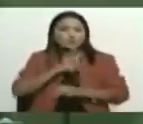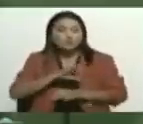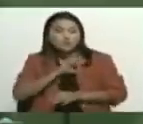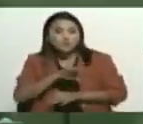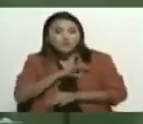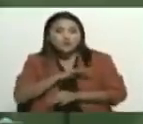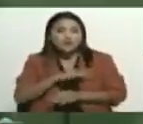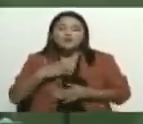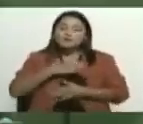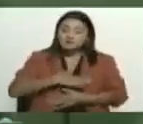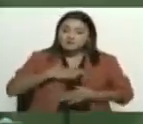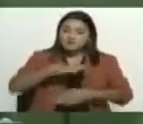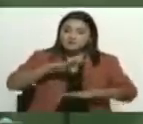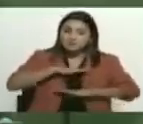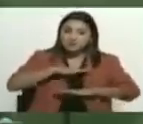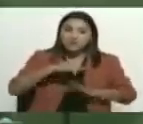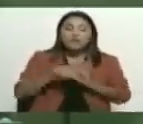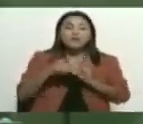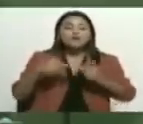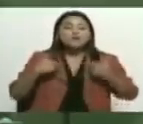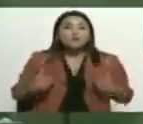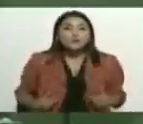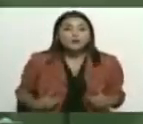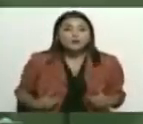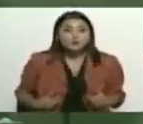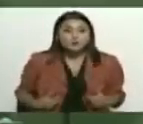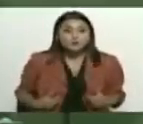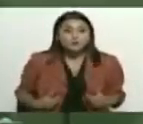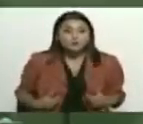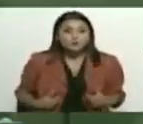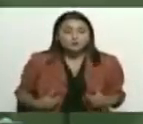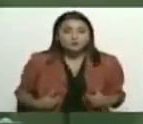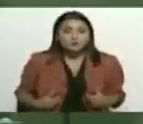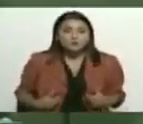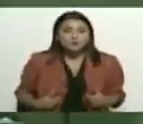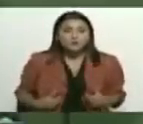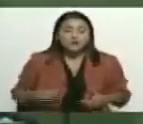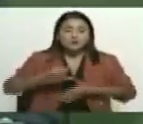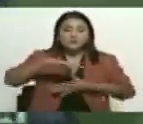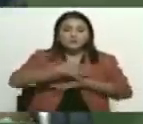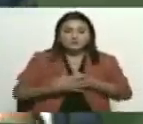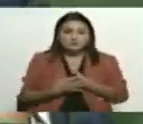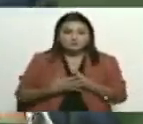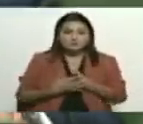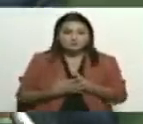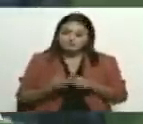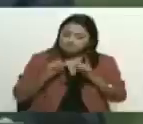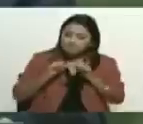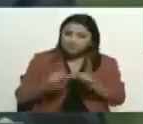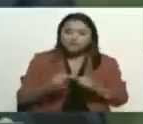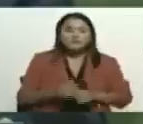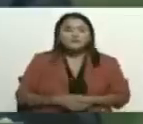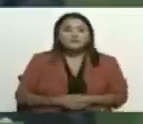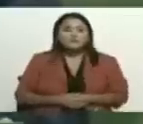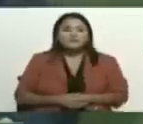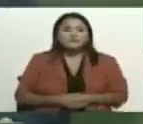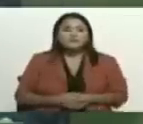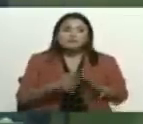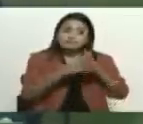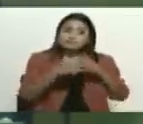el disfrute pleno de nuestros derechos humanos y con los pueblos hermanos de nuestra América Latina y el mundo es irrestricto. Pese a los